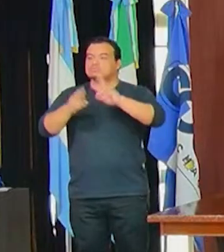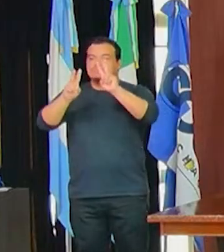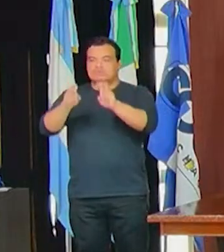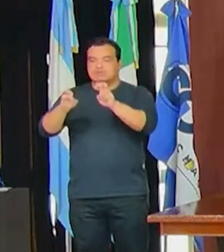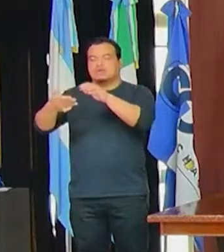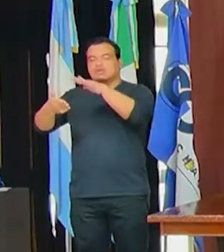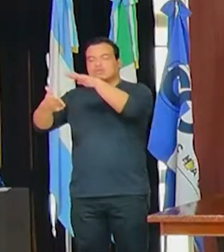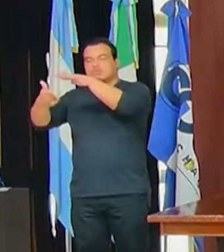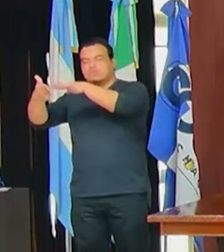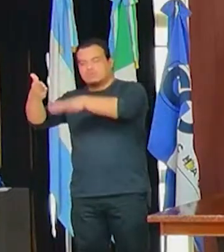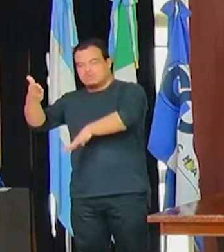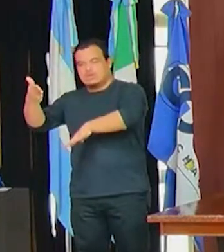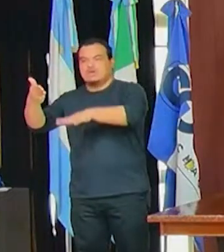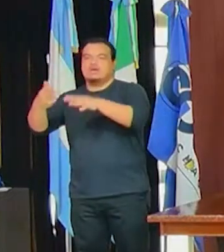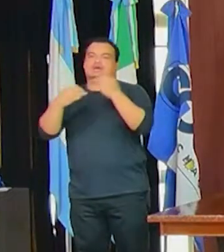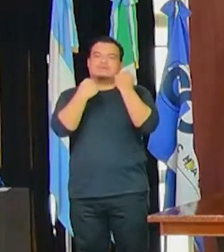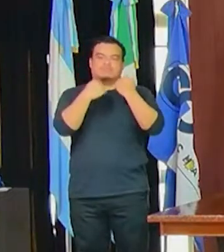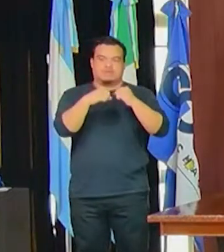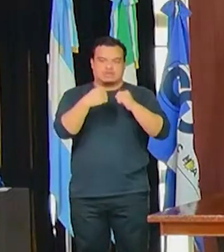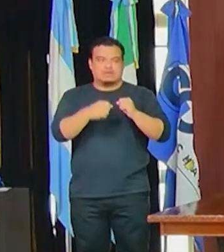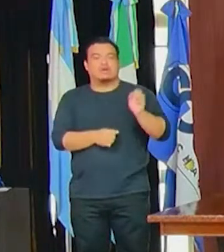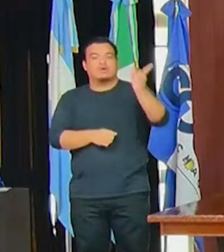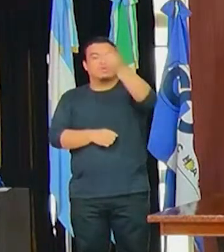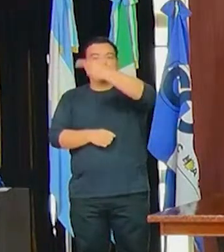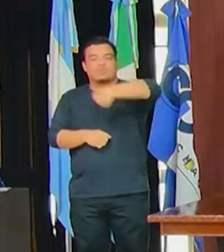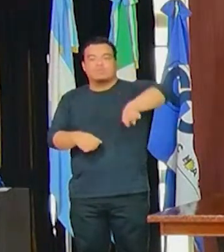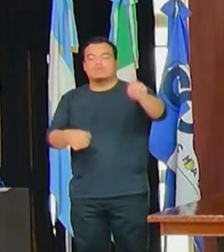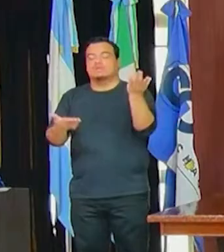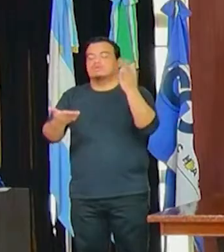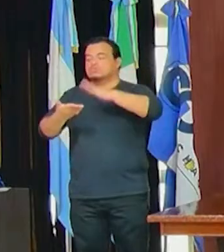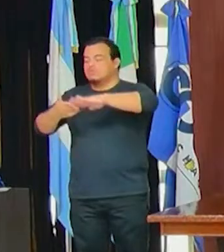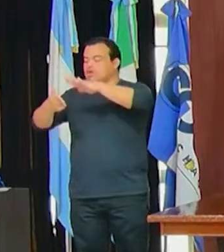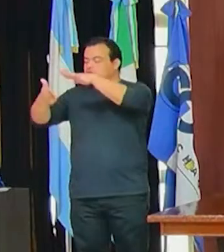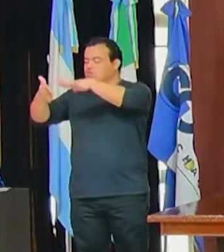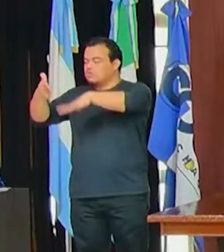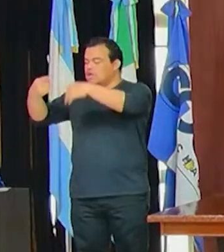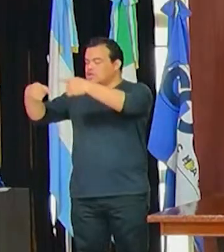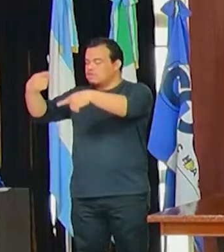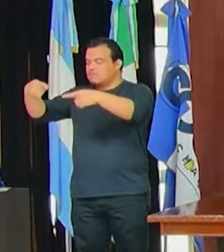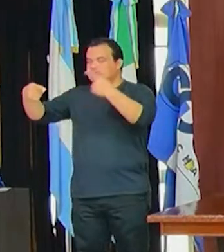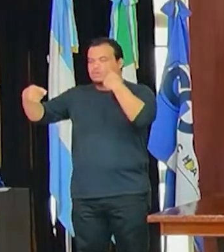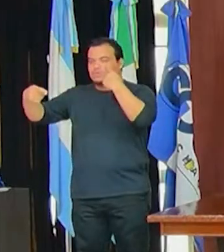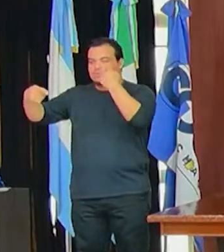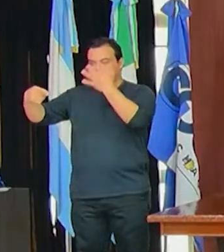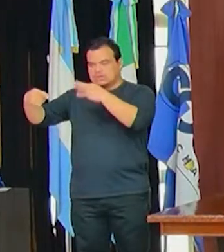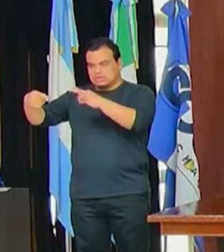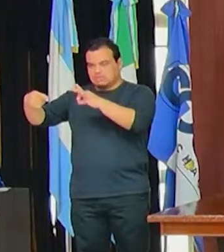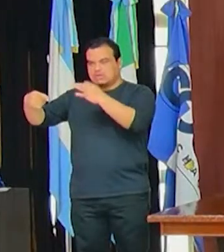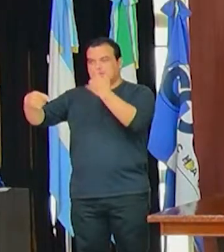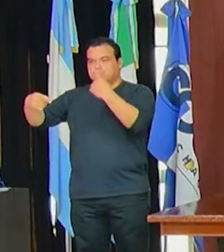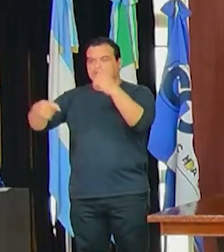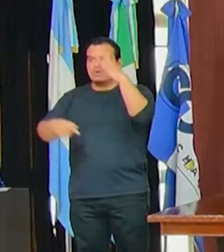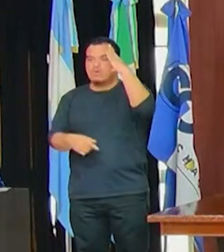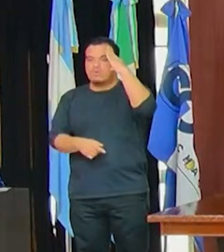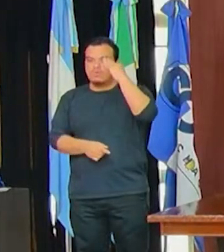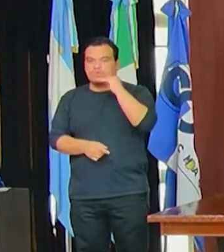práctica, ¿no? Conozcan todas las teorías, dominen las prácticas, las técnicas, pero no se olviden que al